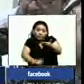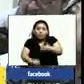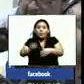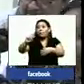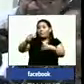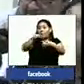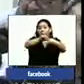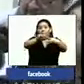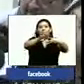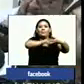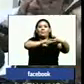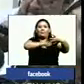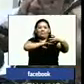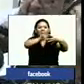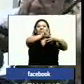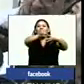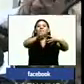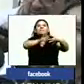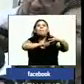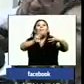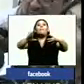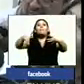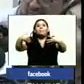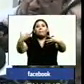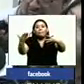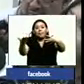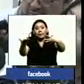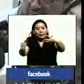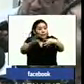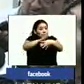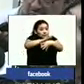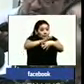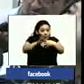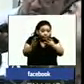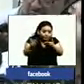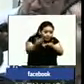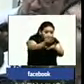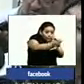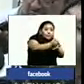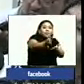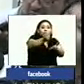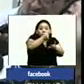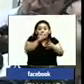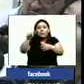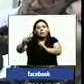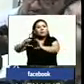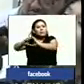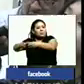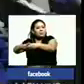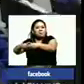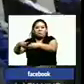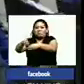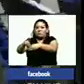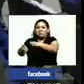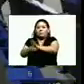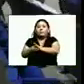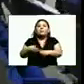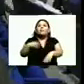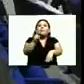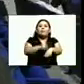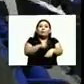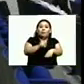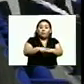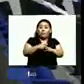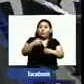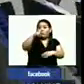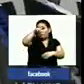primera semana de septiembre, para que ya haya tiempo de deliberación de la Comisión Política que siempre es publicado. El periodo de la